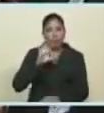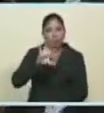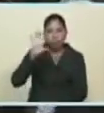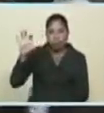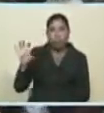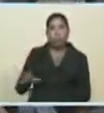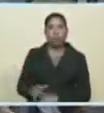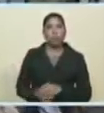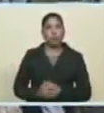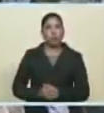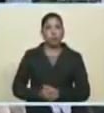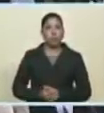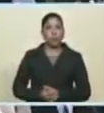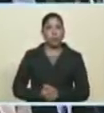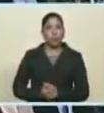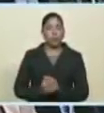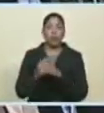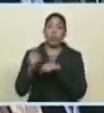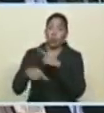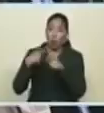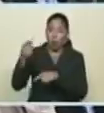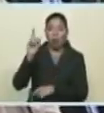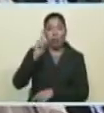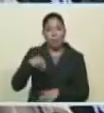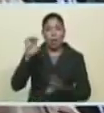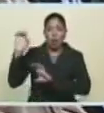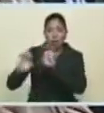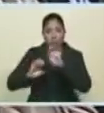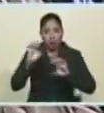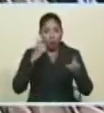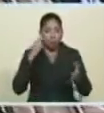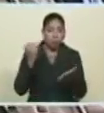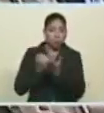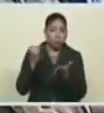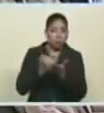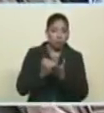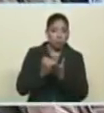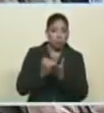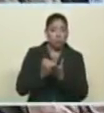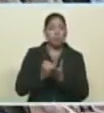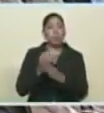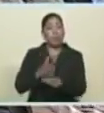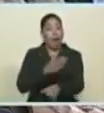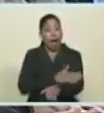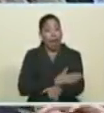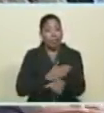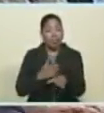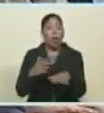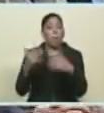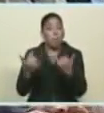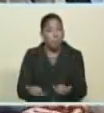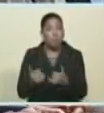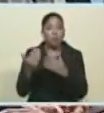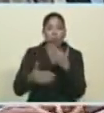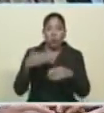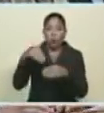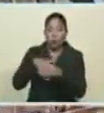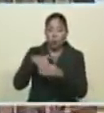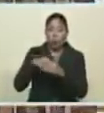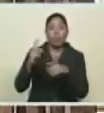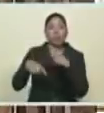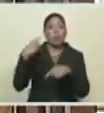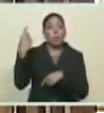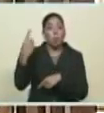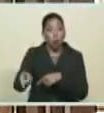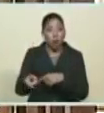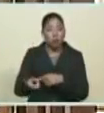caliente, y auditorías posteriores. Antes, durante y después del hecho electoral,